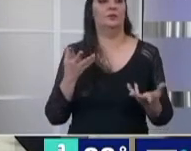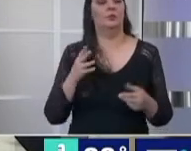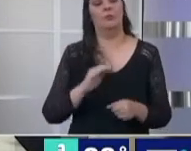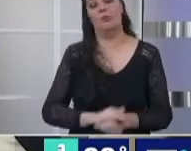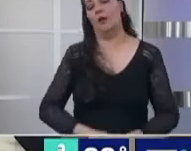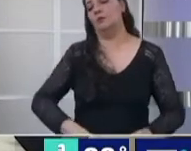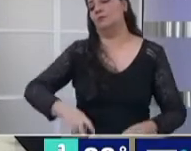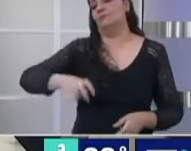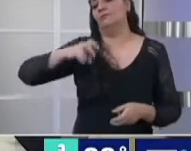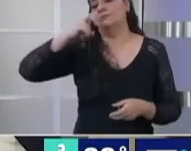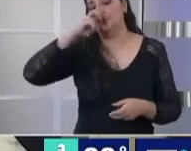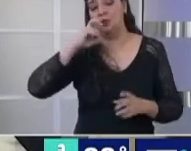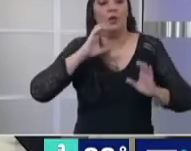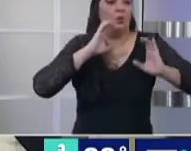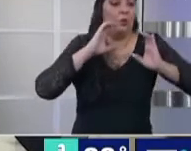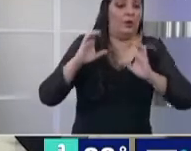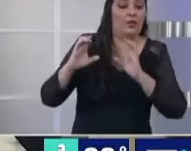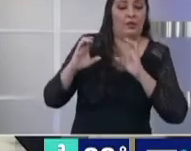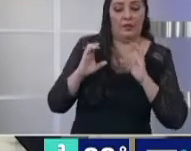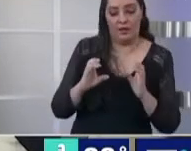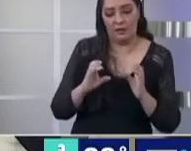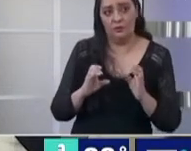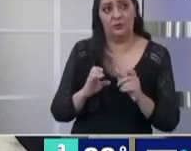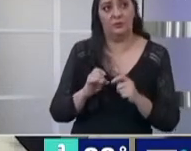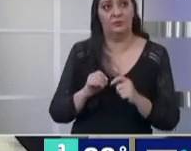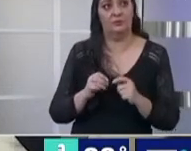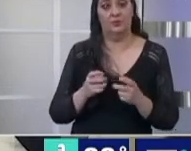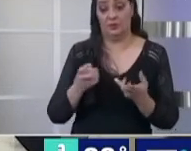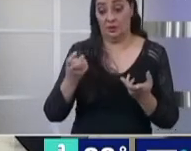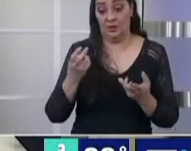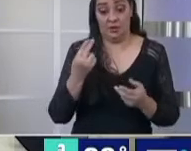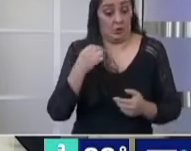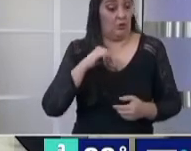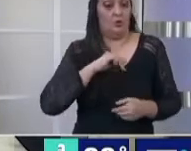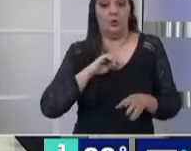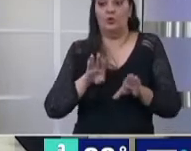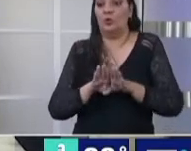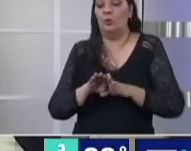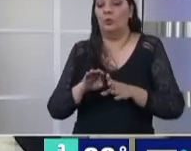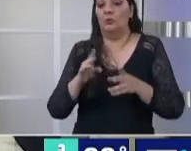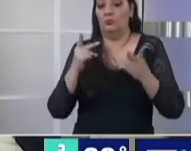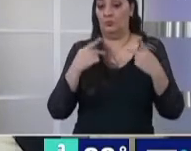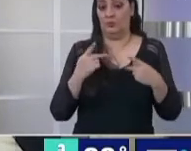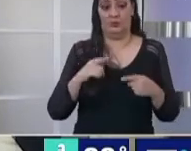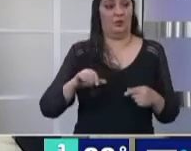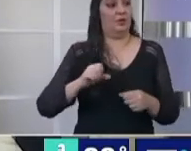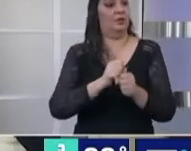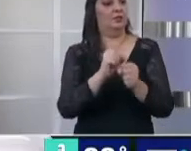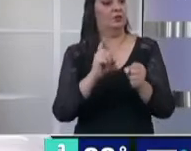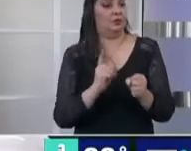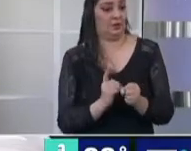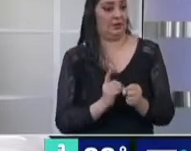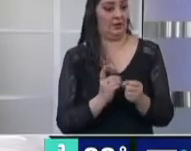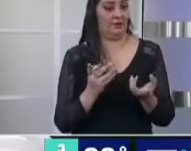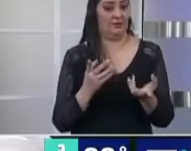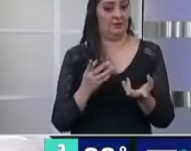enérgicos de cuidarnos. ¿Están correspondiendo o estamos correspondiendo nosotros como ciudadanos al esfuerzo que hacen ustedes?